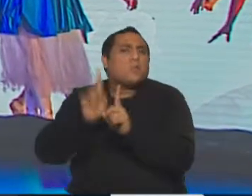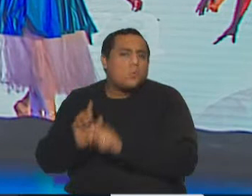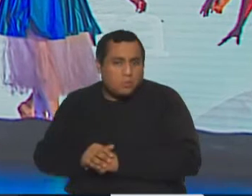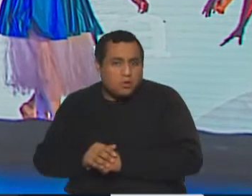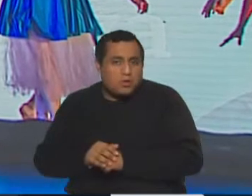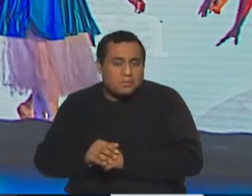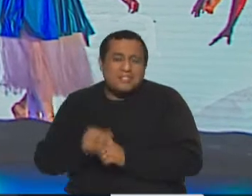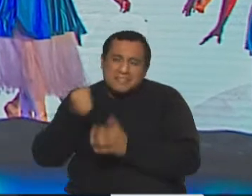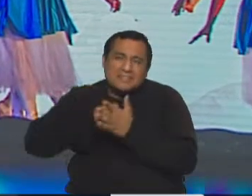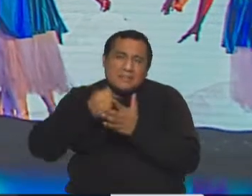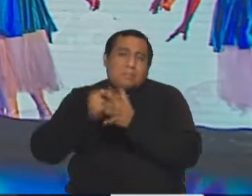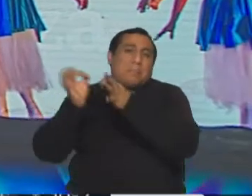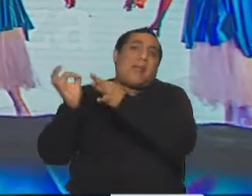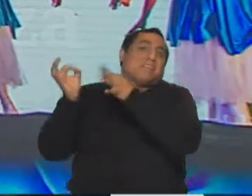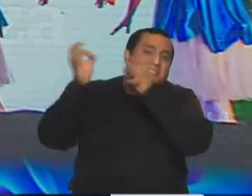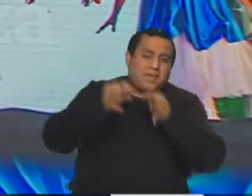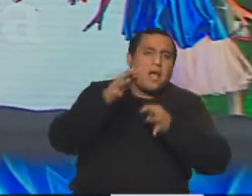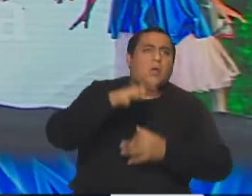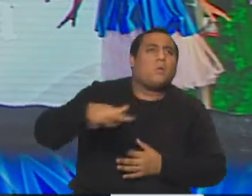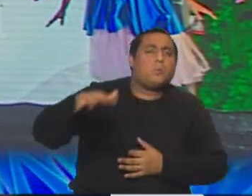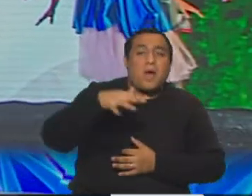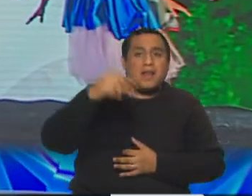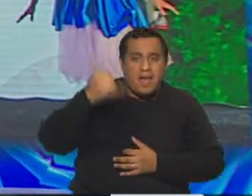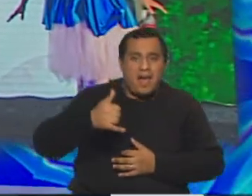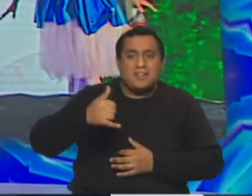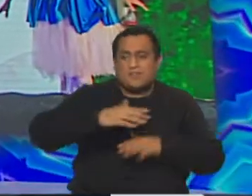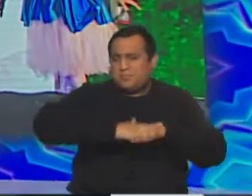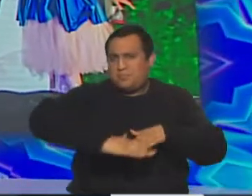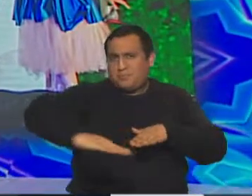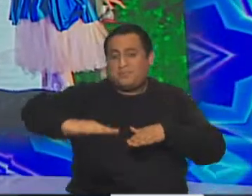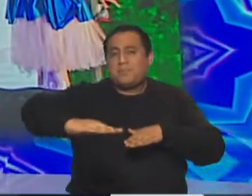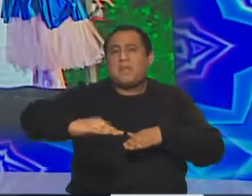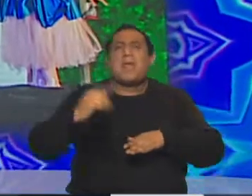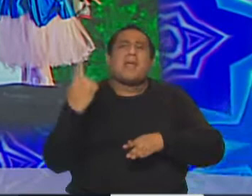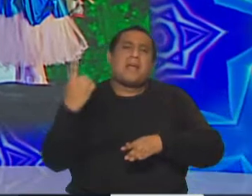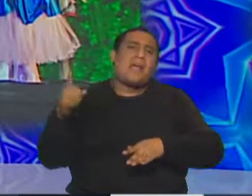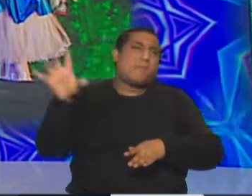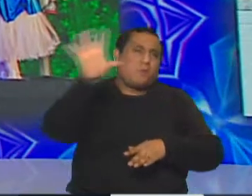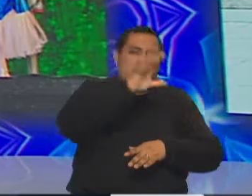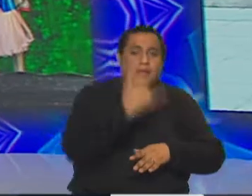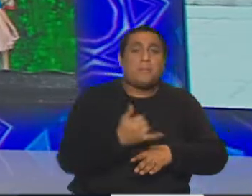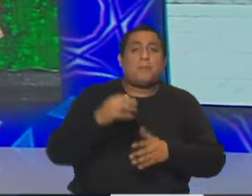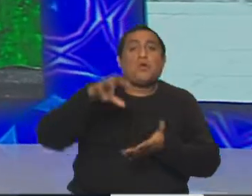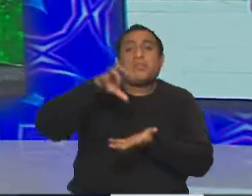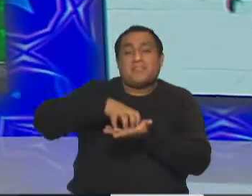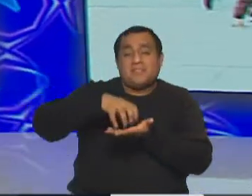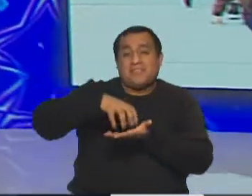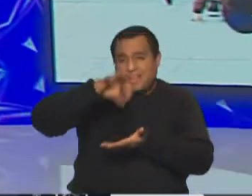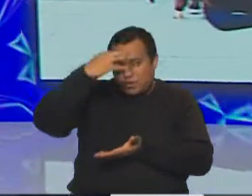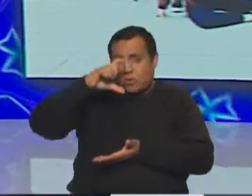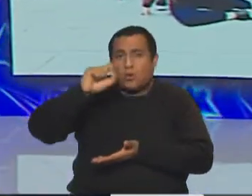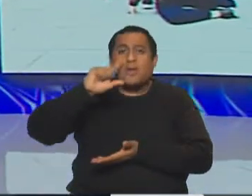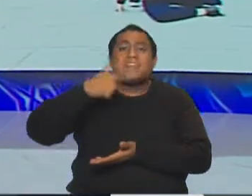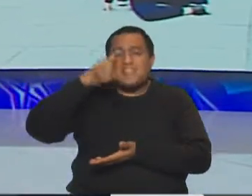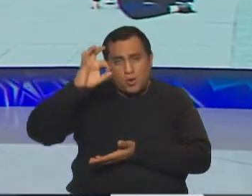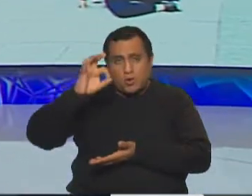llegar aquí a alguno de los lugares que tienen escenarios privilegiados? Cada provincia los tiene, por supuesto, pero el Teatro Coliseo Podestá de La Plata es